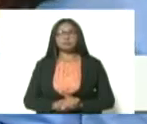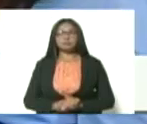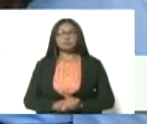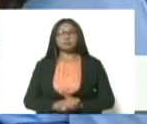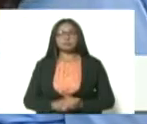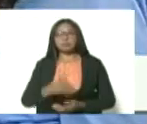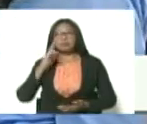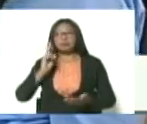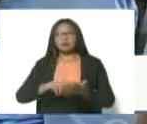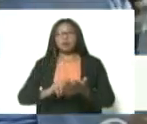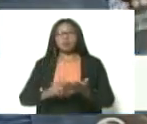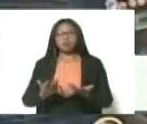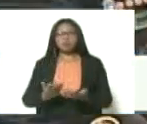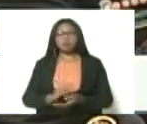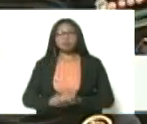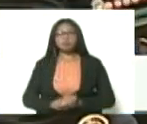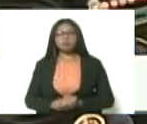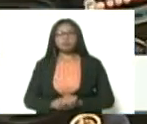El GAO